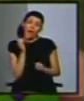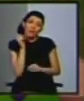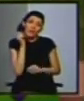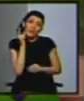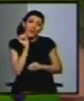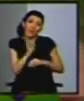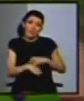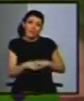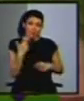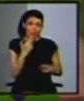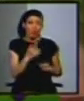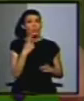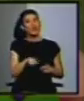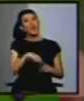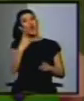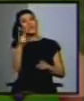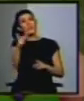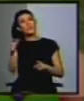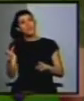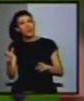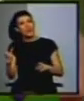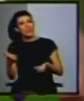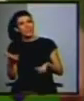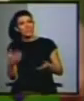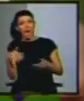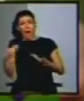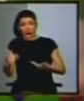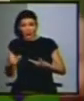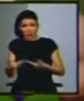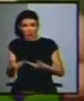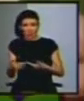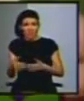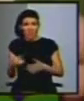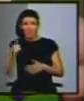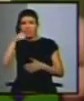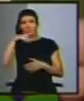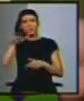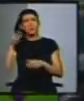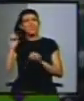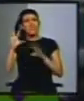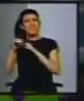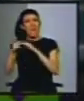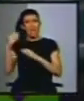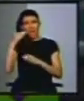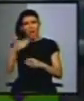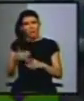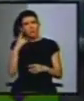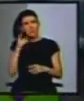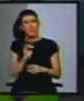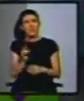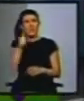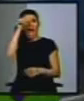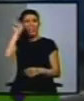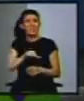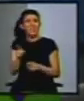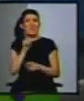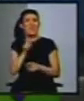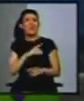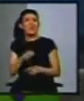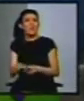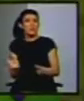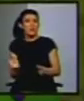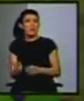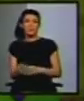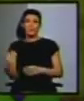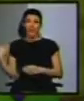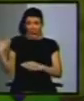ya no van a castigar a los culpables porque ya se van a cumplir 10 años. Hasta ahora nunca se han logrado obtener evidencias